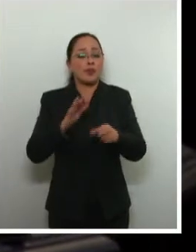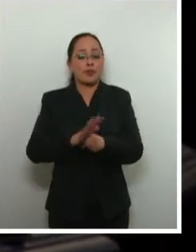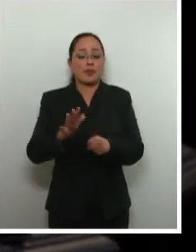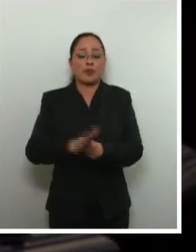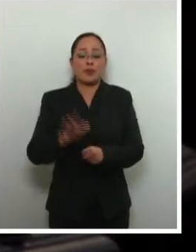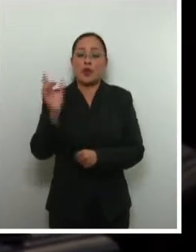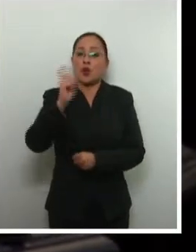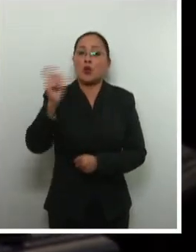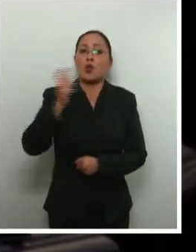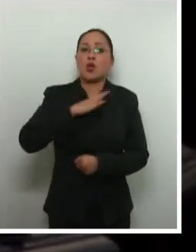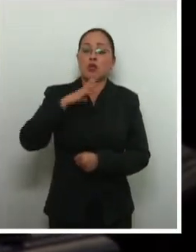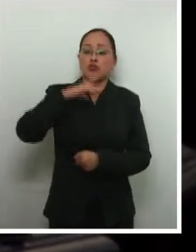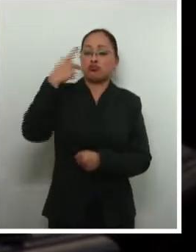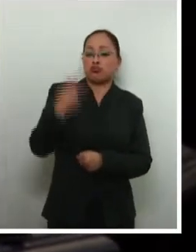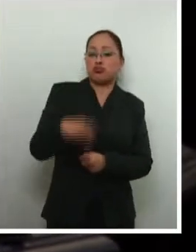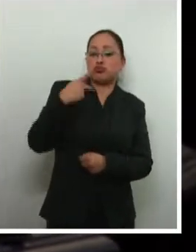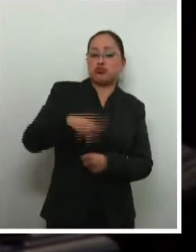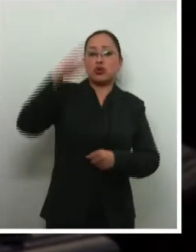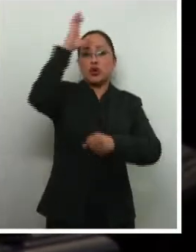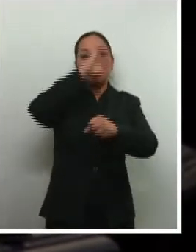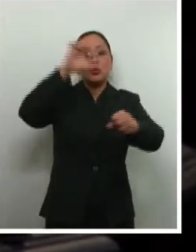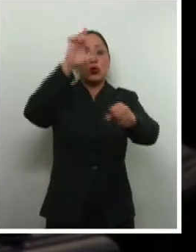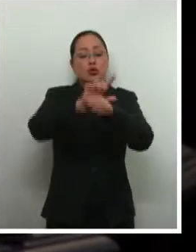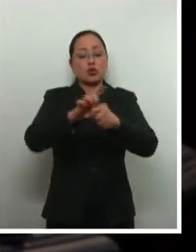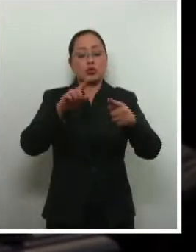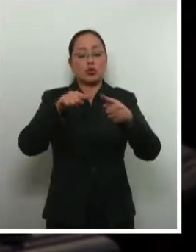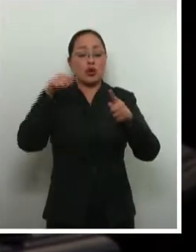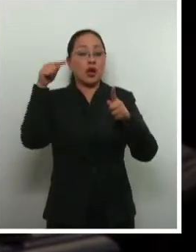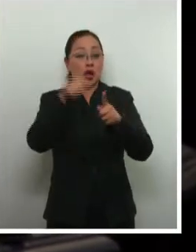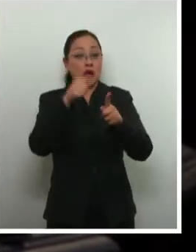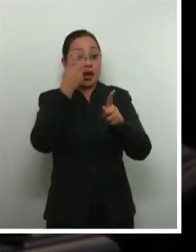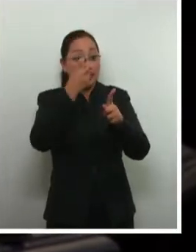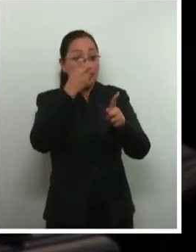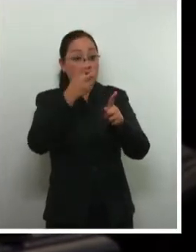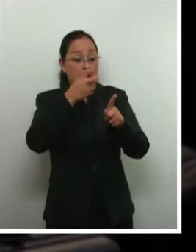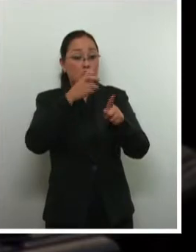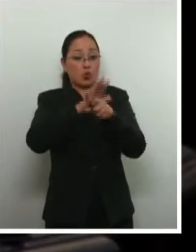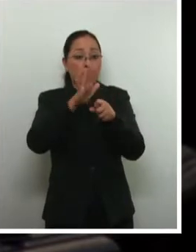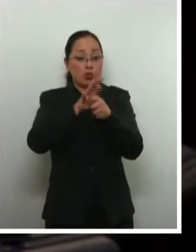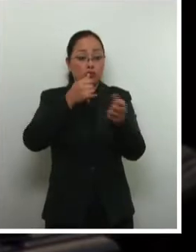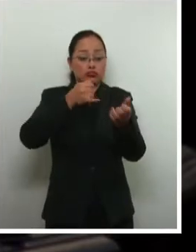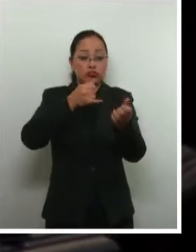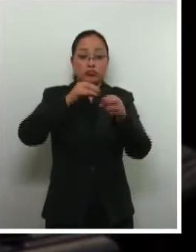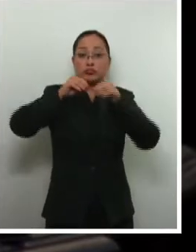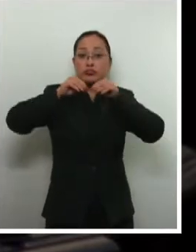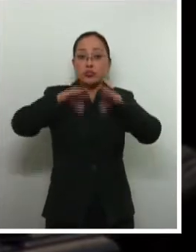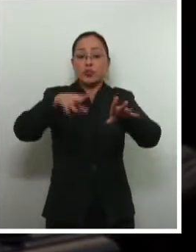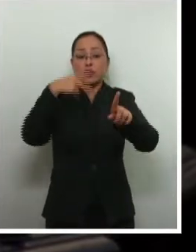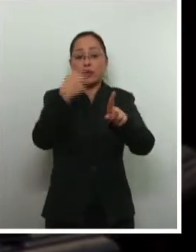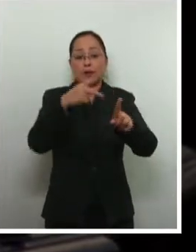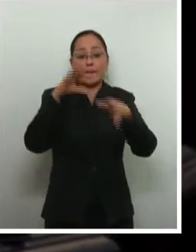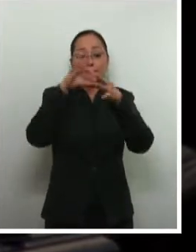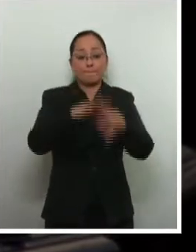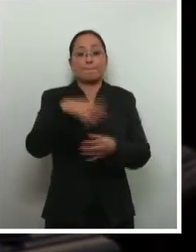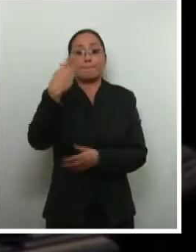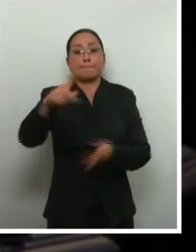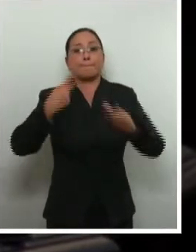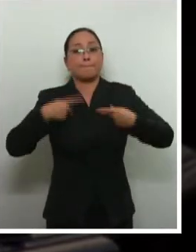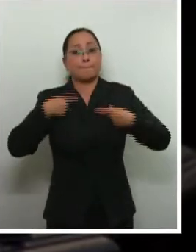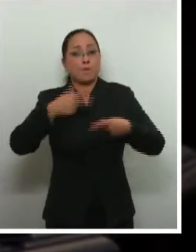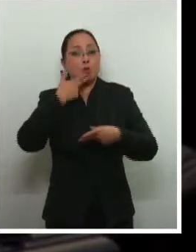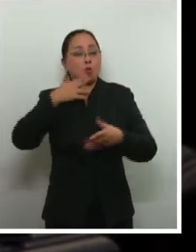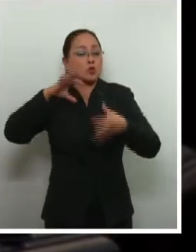se trate de bienes culturales, objeto de estas declaratorias, que sean de dominio